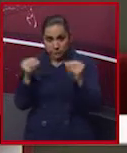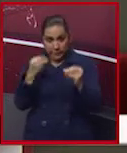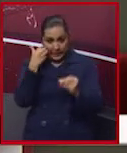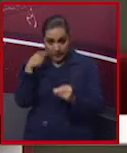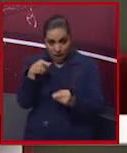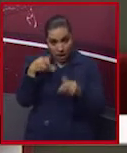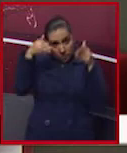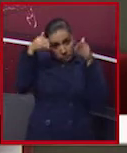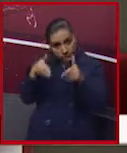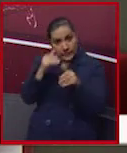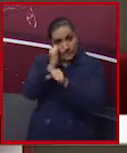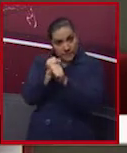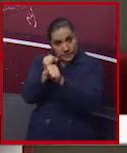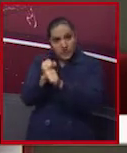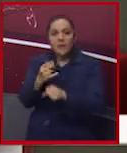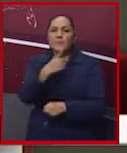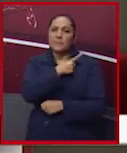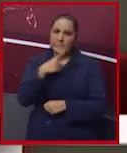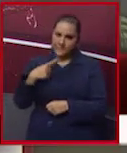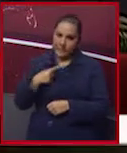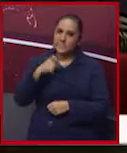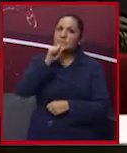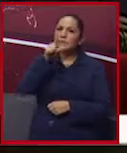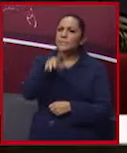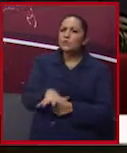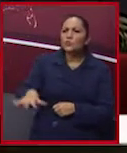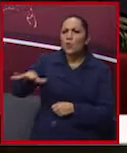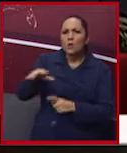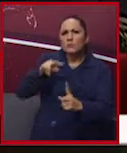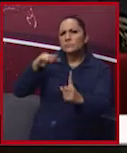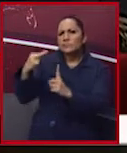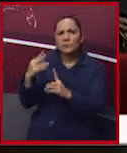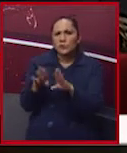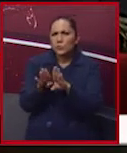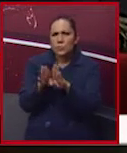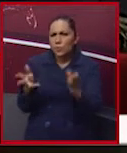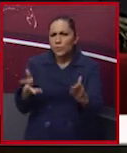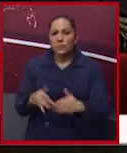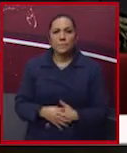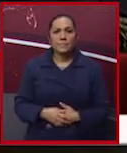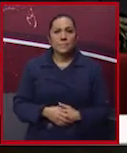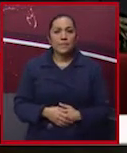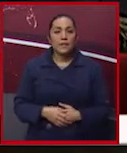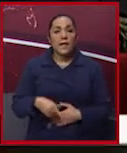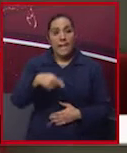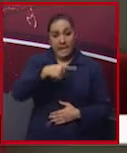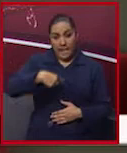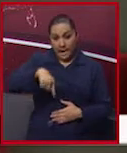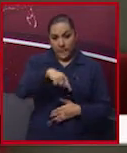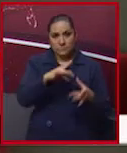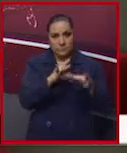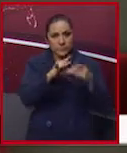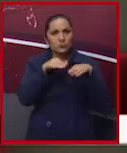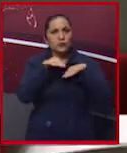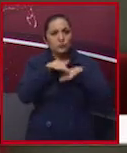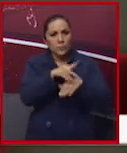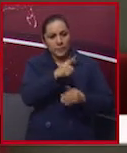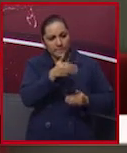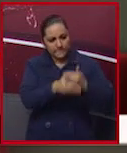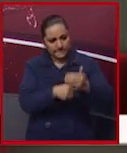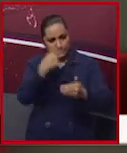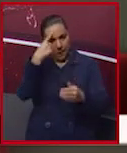tener una mirada desde lo social. Al abordar los desafíos que existen para continuar con el fortalecimiento del